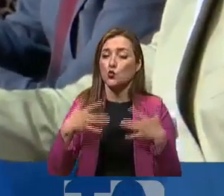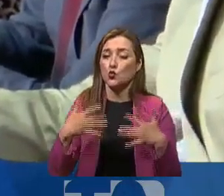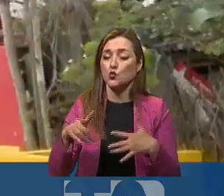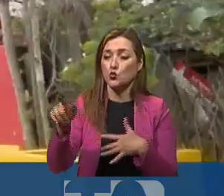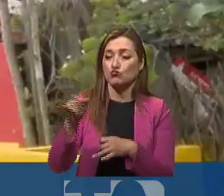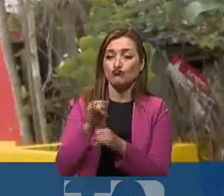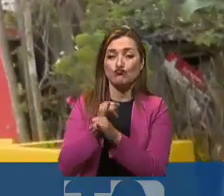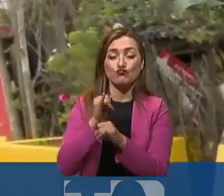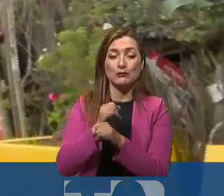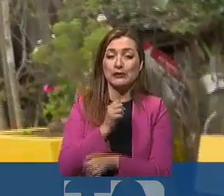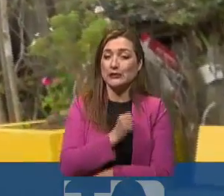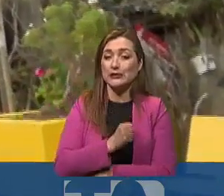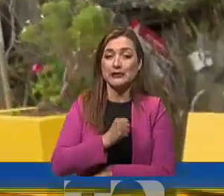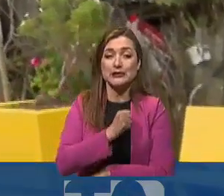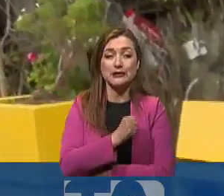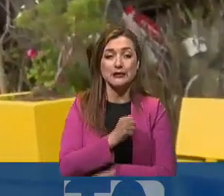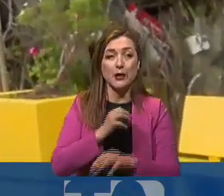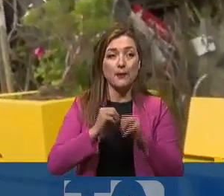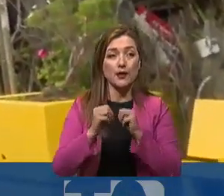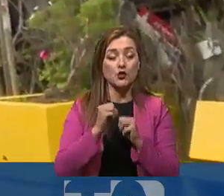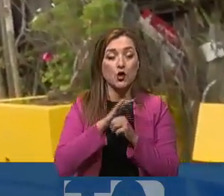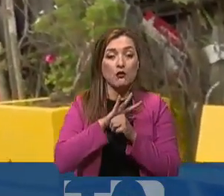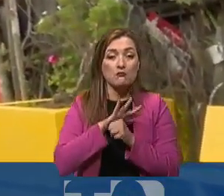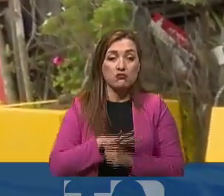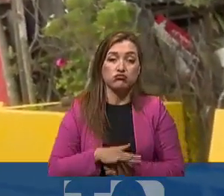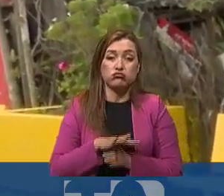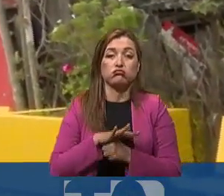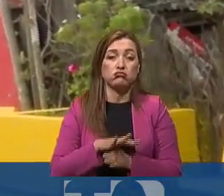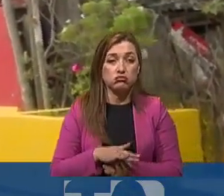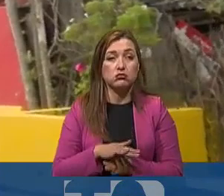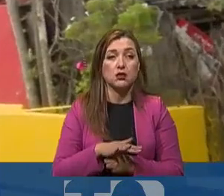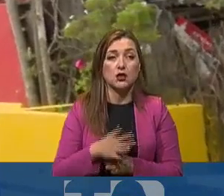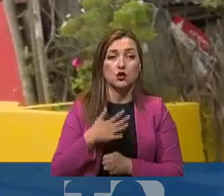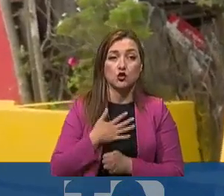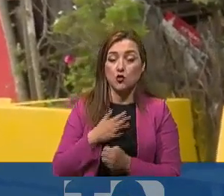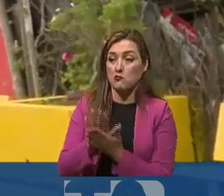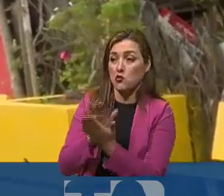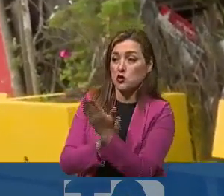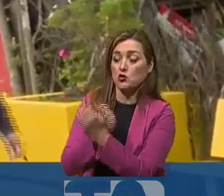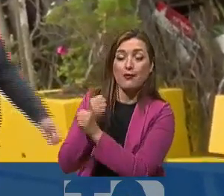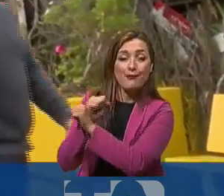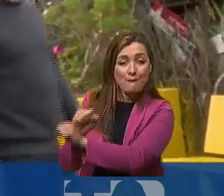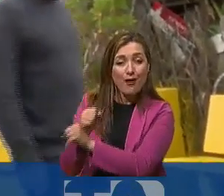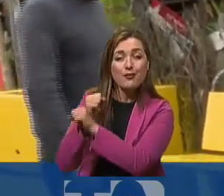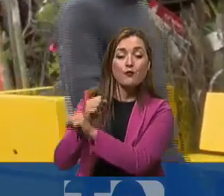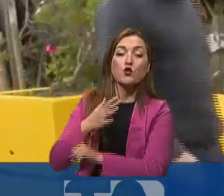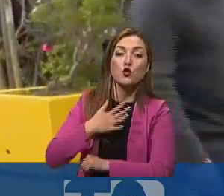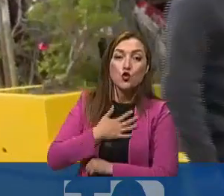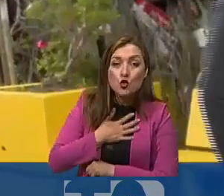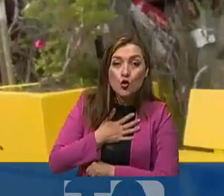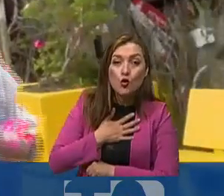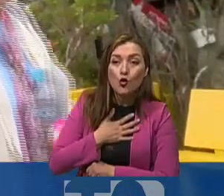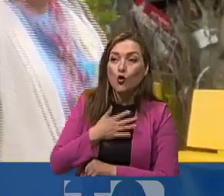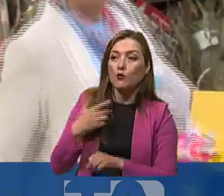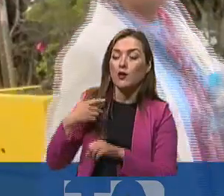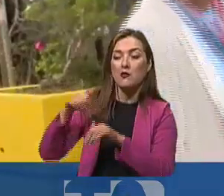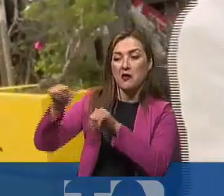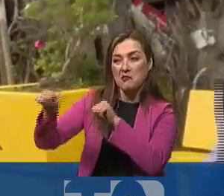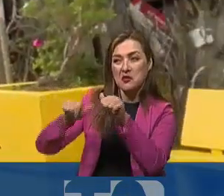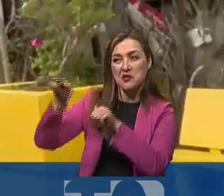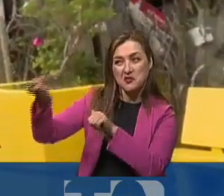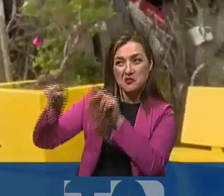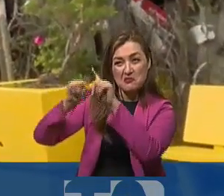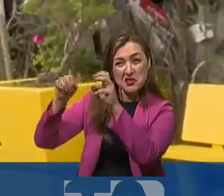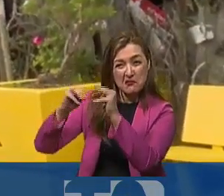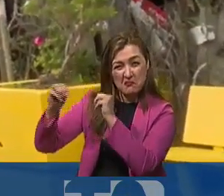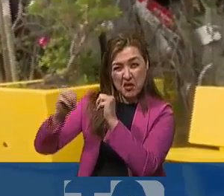en la entidad. Lo del Metro me genera muchísima frustración. Ha sido una de las personas que ha defendido el proyecto. Sin embargo, desde la administración de la